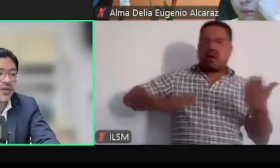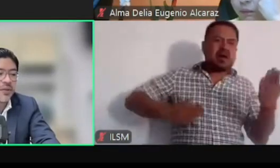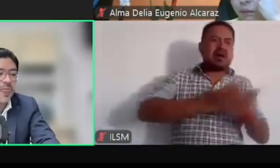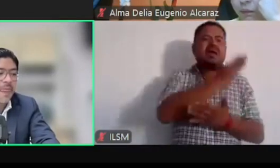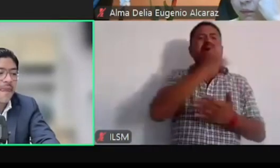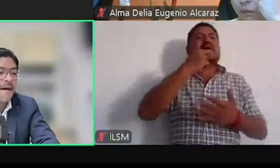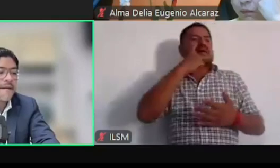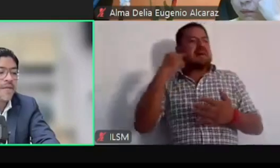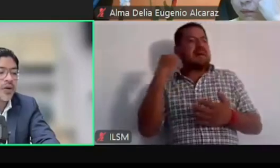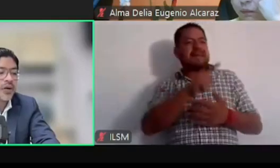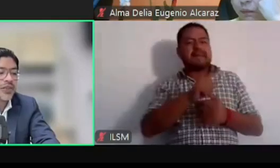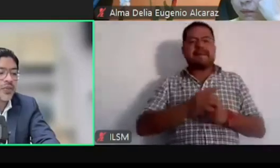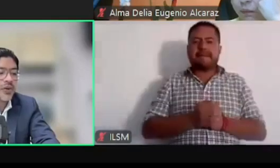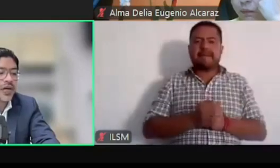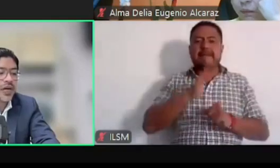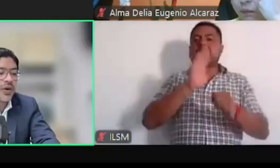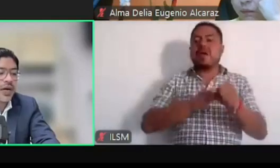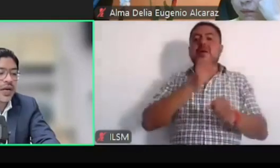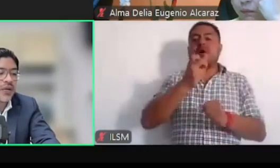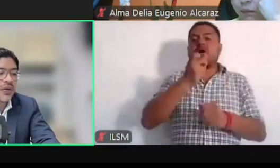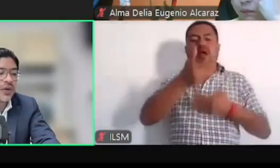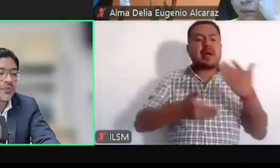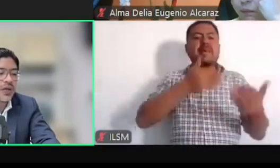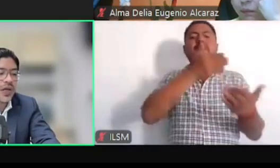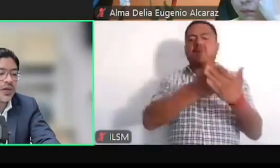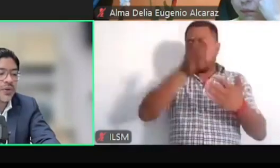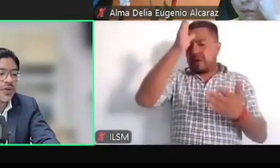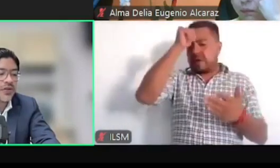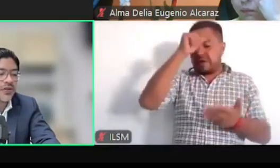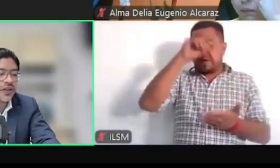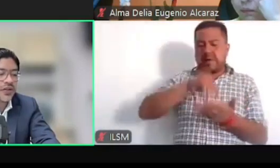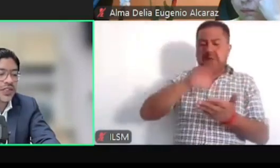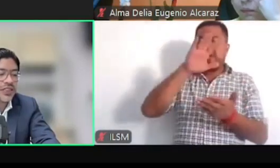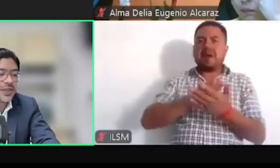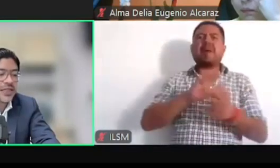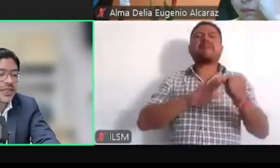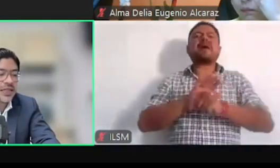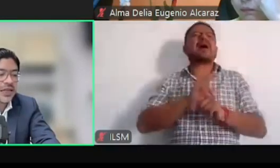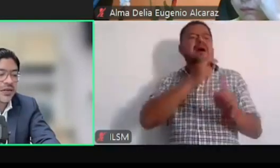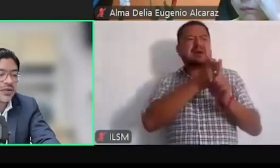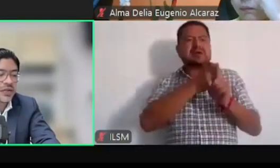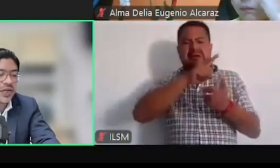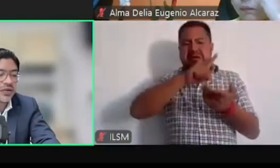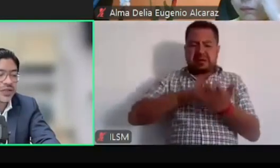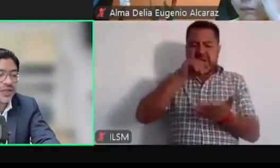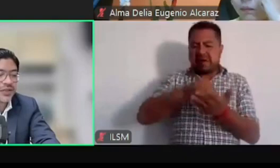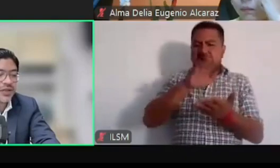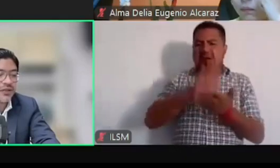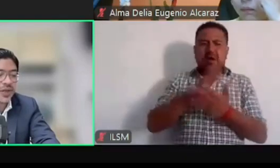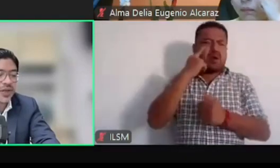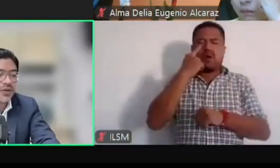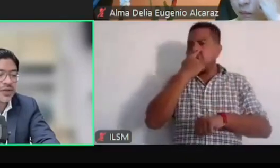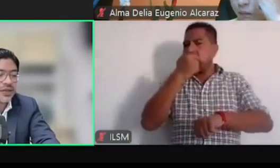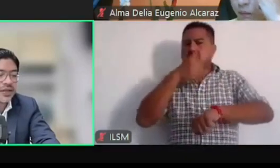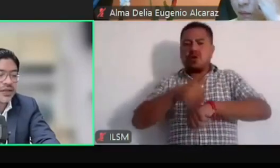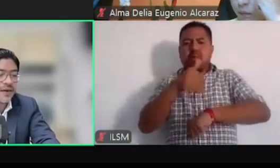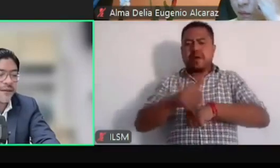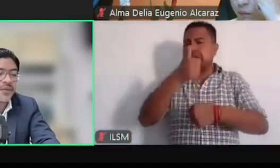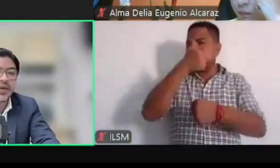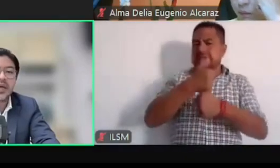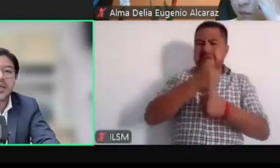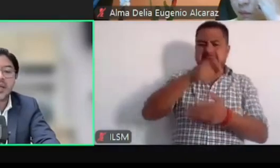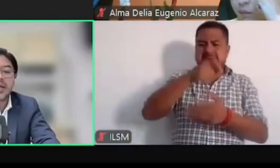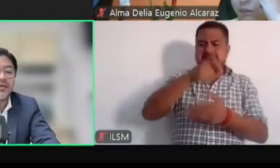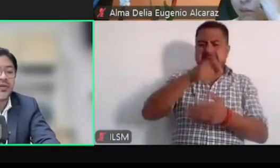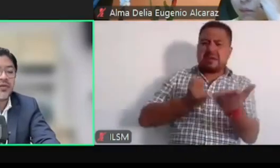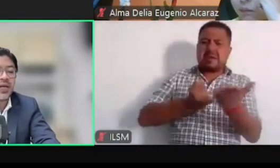impugnación por lo que se propone revocar el acuerdo impugnado para los efectos que se precisan en el considerando sexto del proyecto de Sentencia